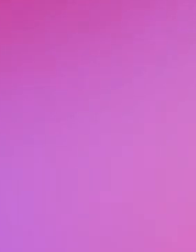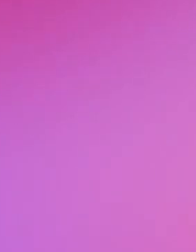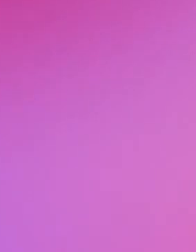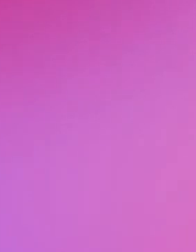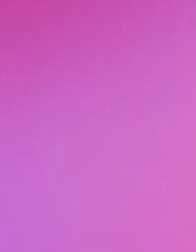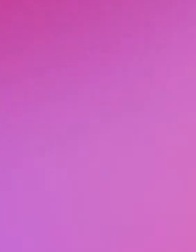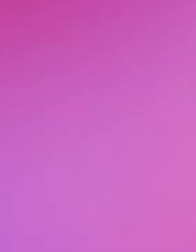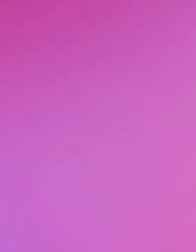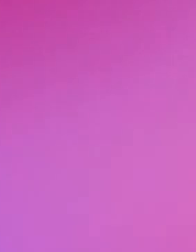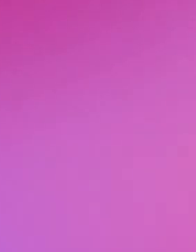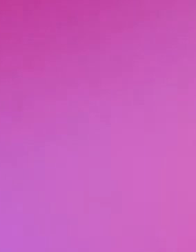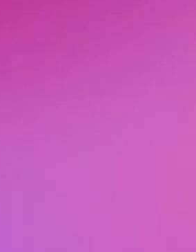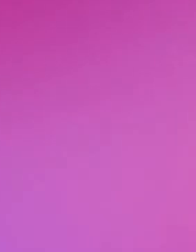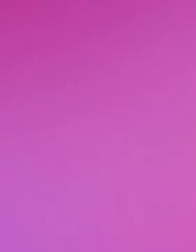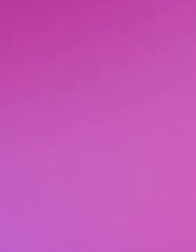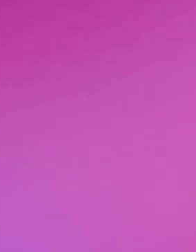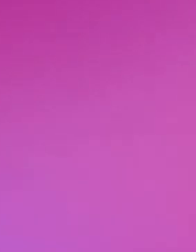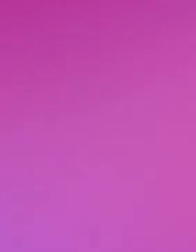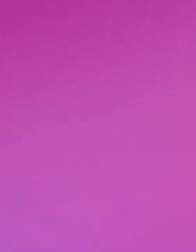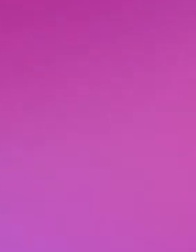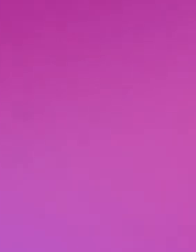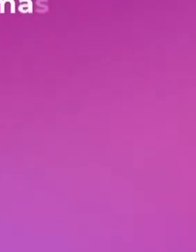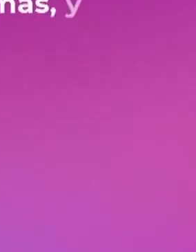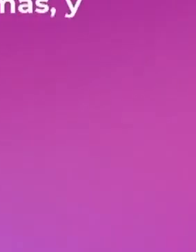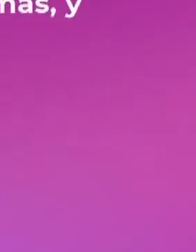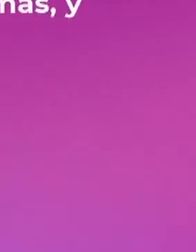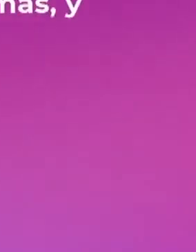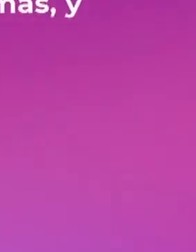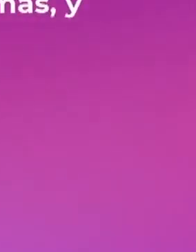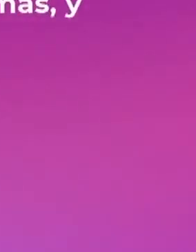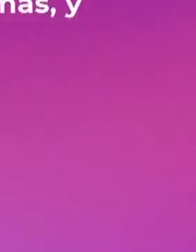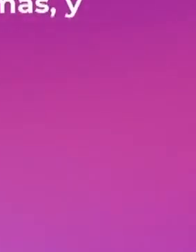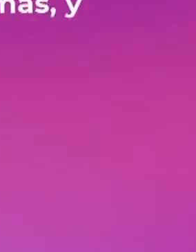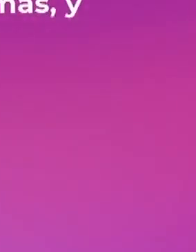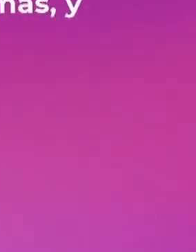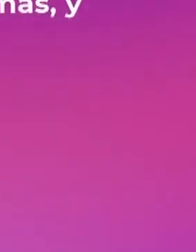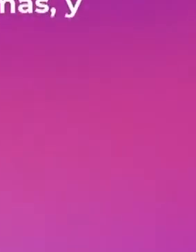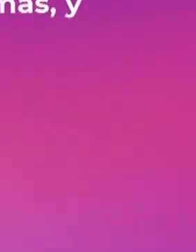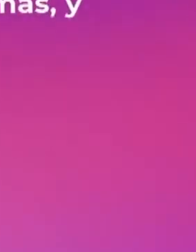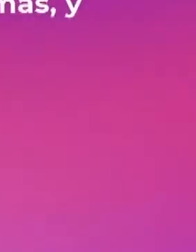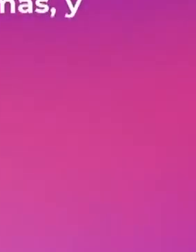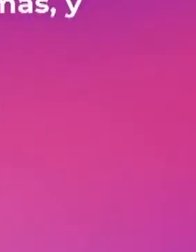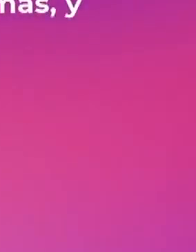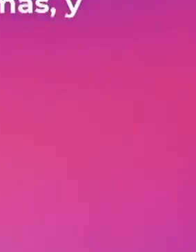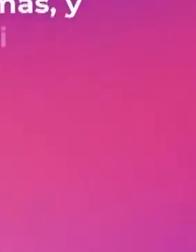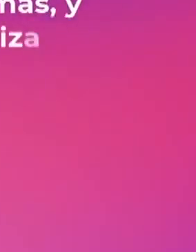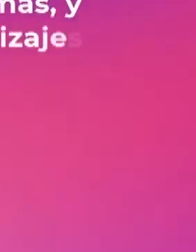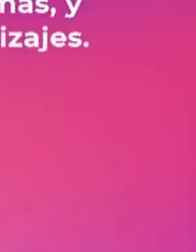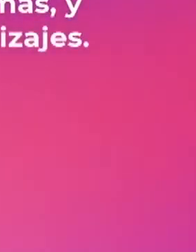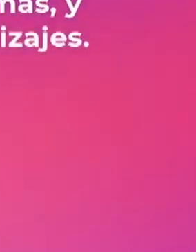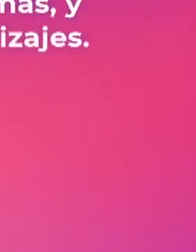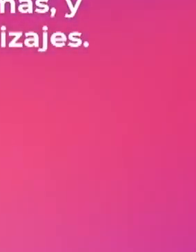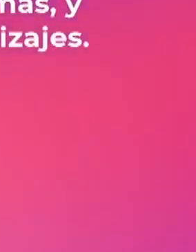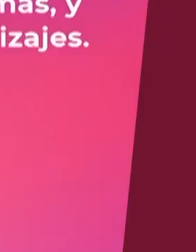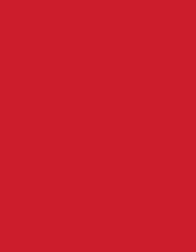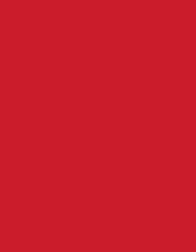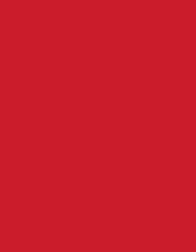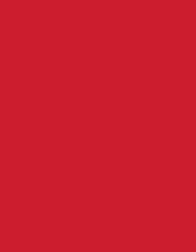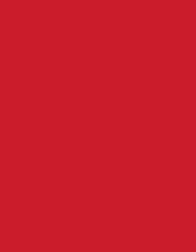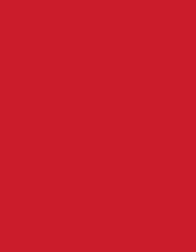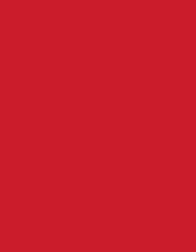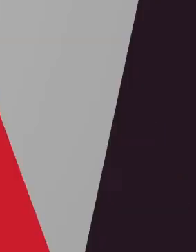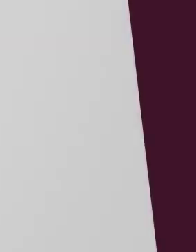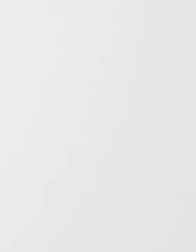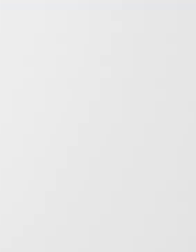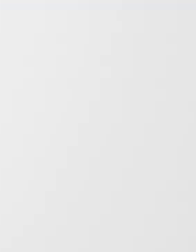aprendeencasa.cep.gov.mx, en donde podrás ver nuevamente los videos de los programas y además encontrarás actividades para fortalecer tus aprendizajes.